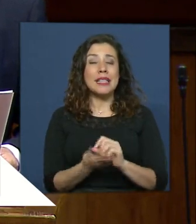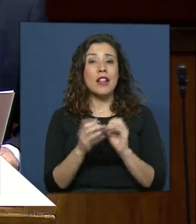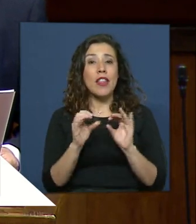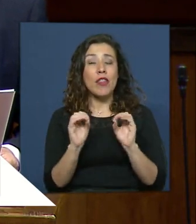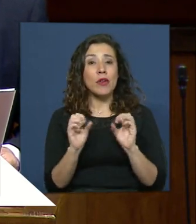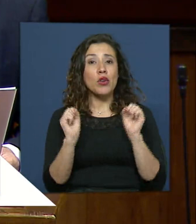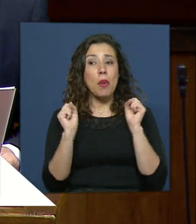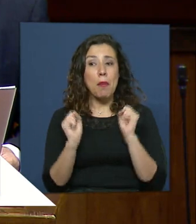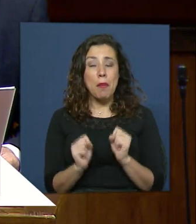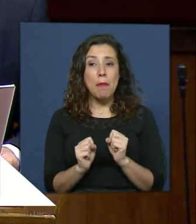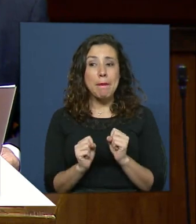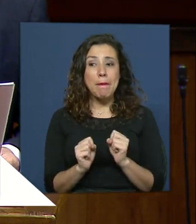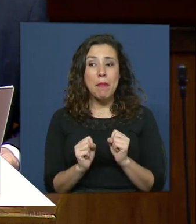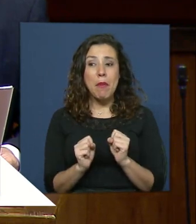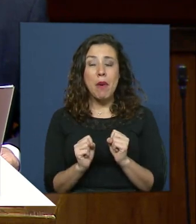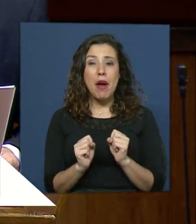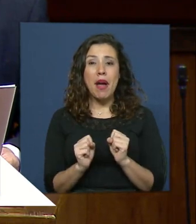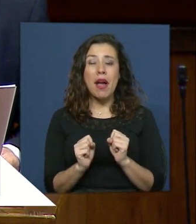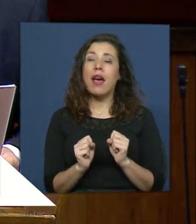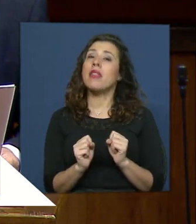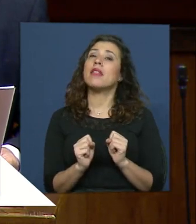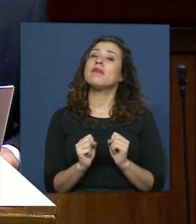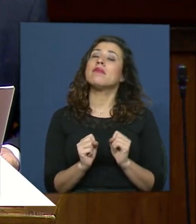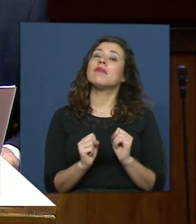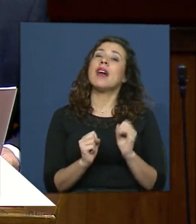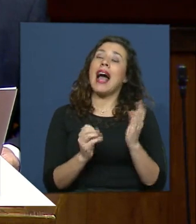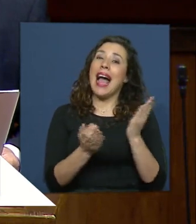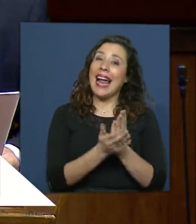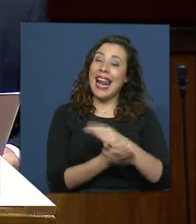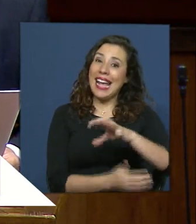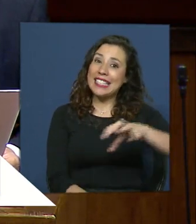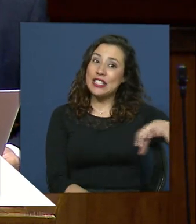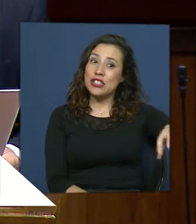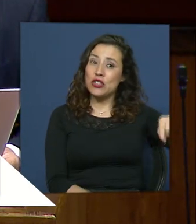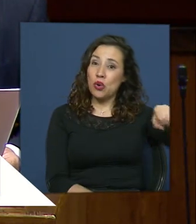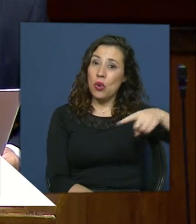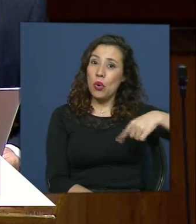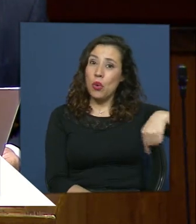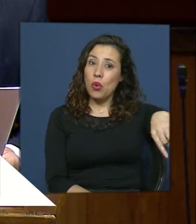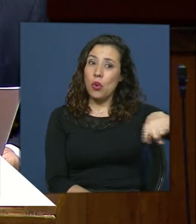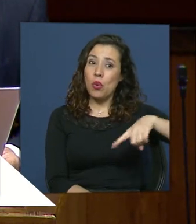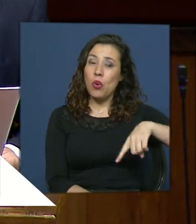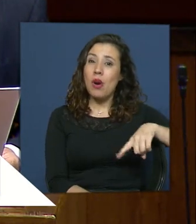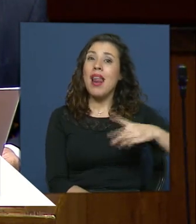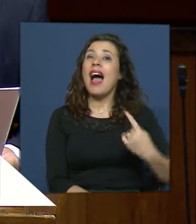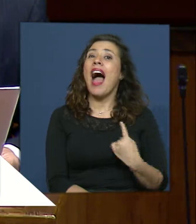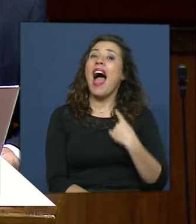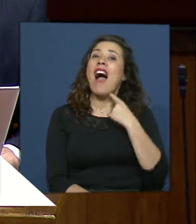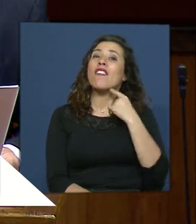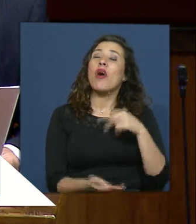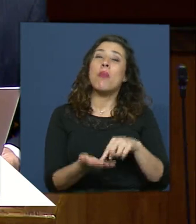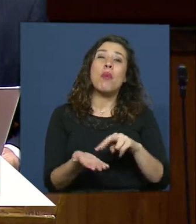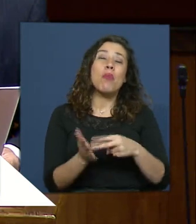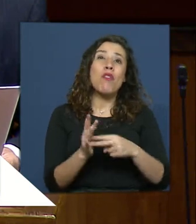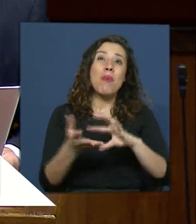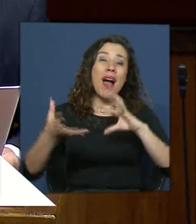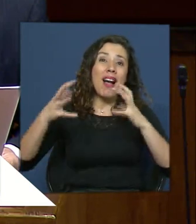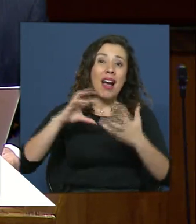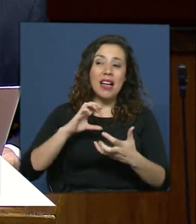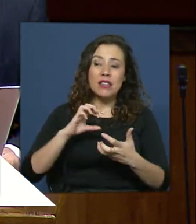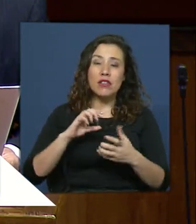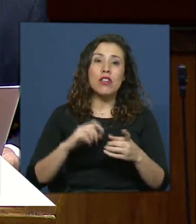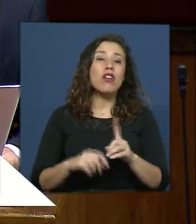podrá exceptuar a los establecimientos educacionales afectados por estas medidas